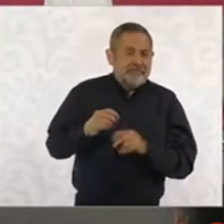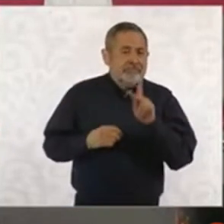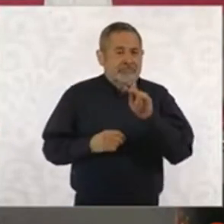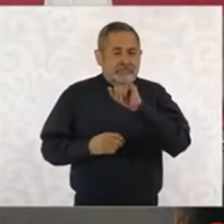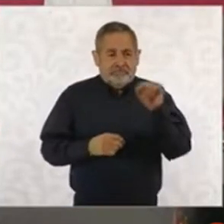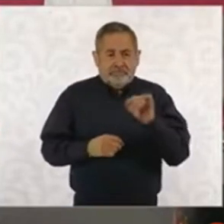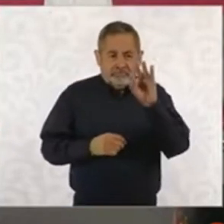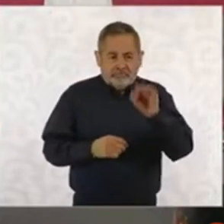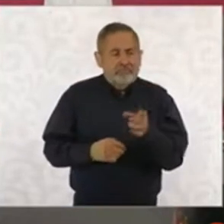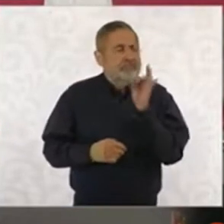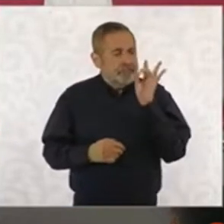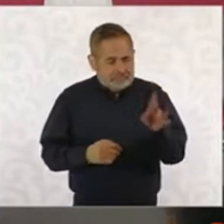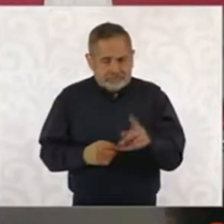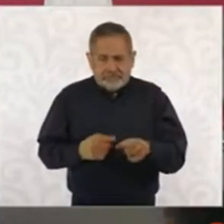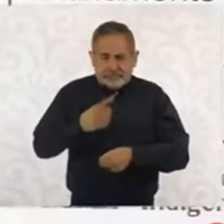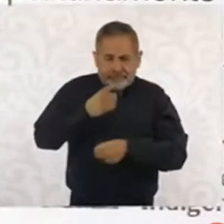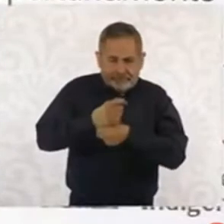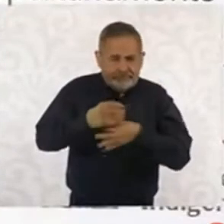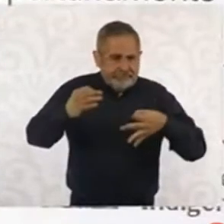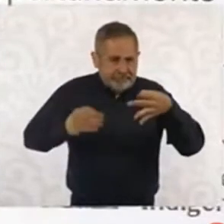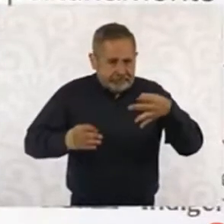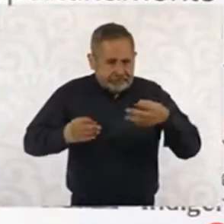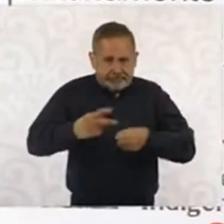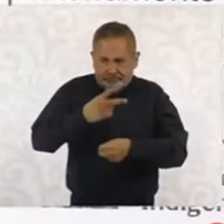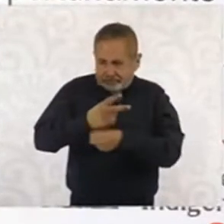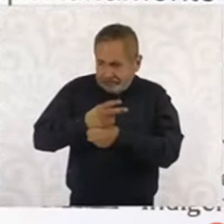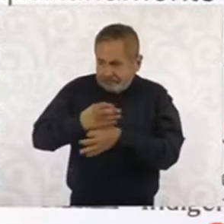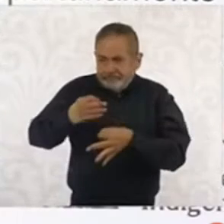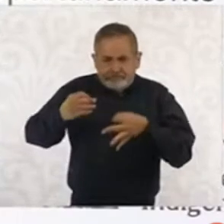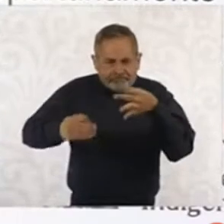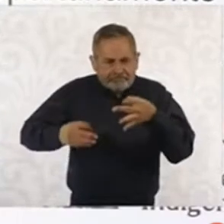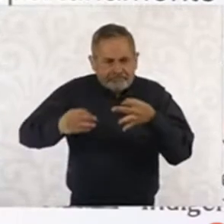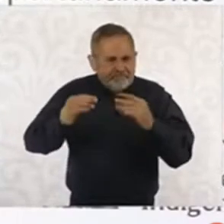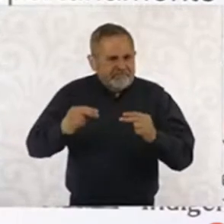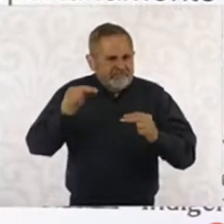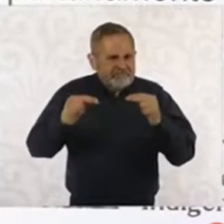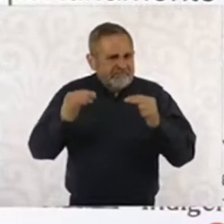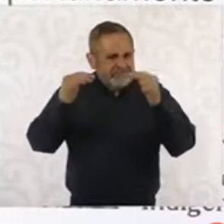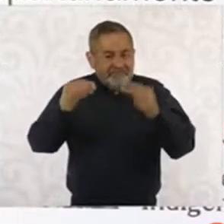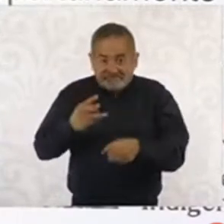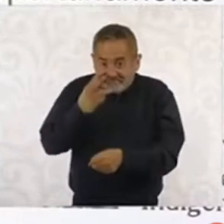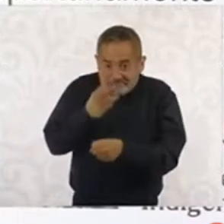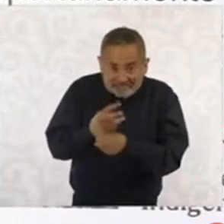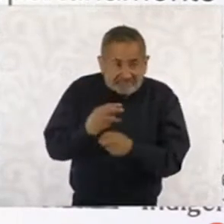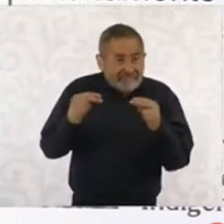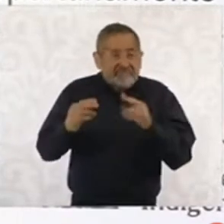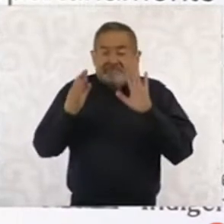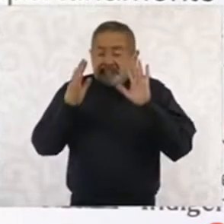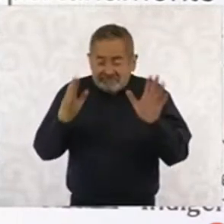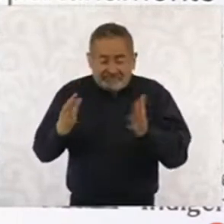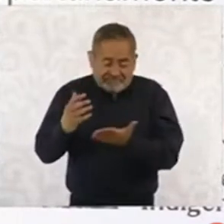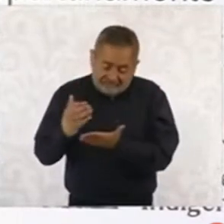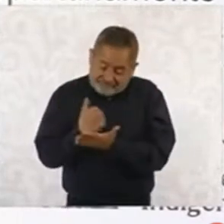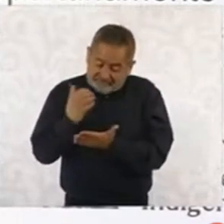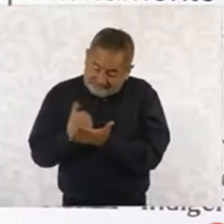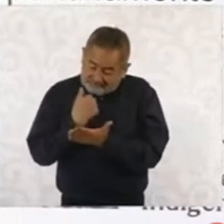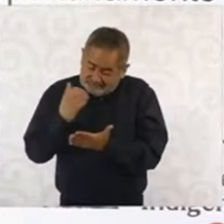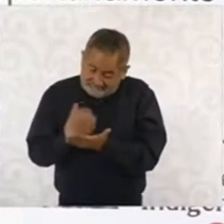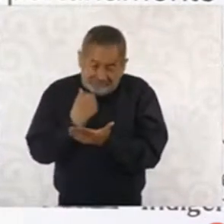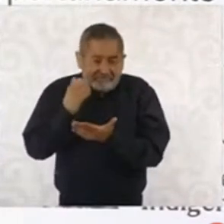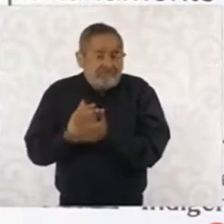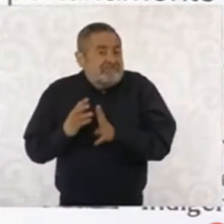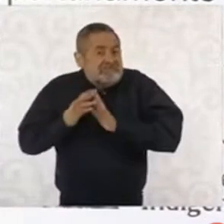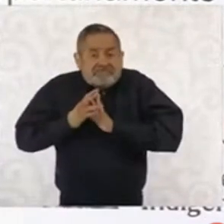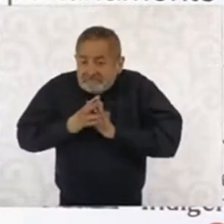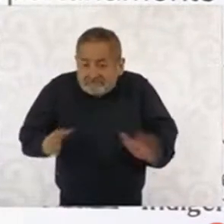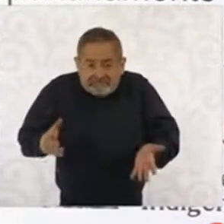Ya pasó primera instancia, segunda instancia, tercera instancia, y ahora está 9 temas a